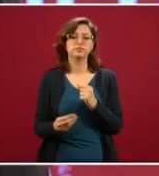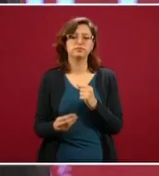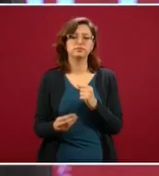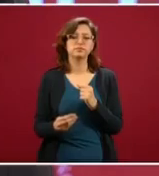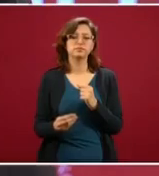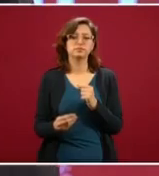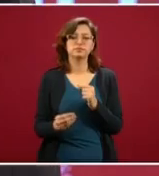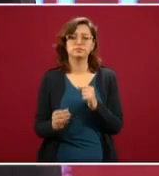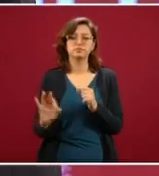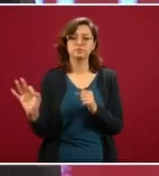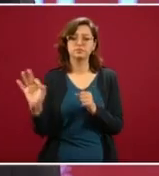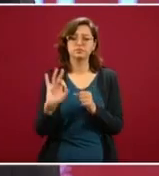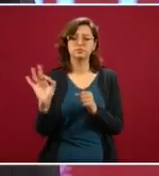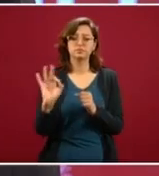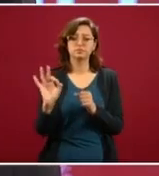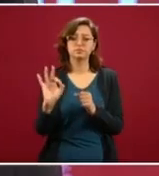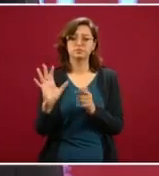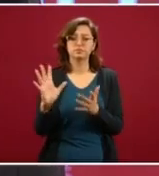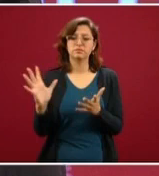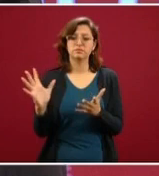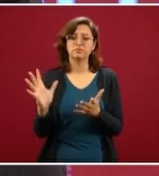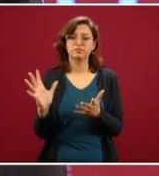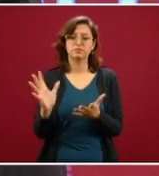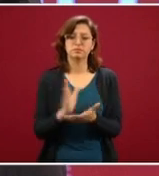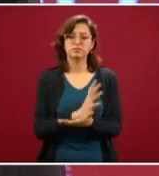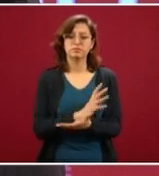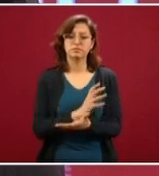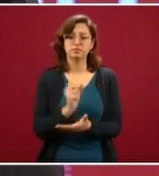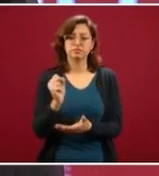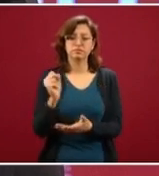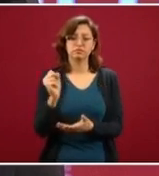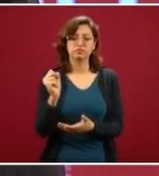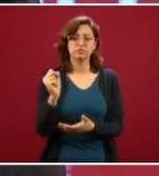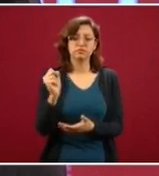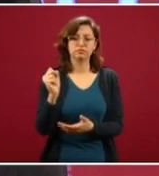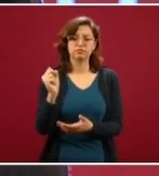hacía falta íbamos a hacerlo de